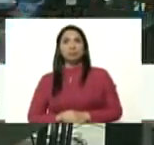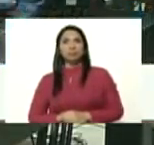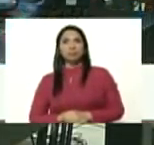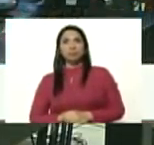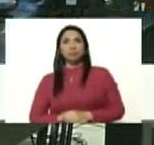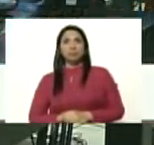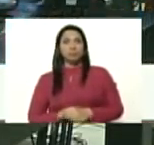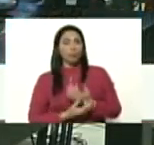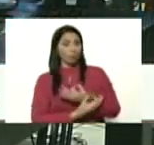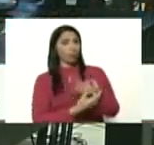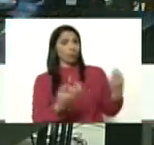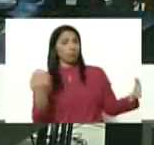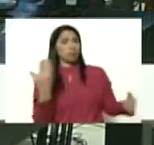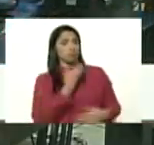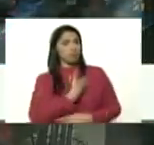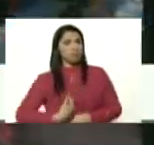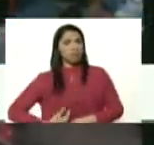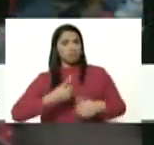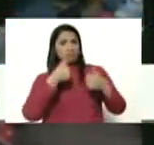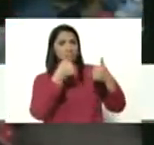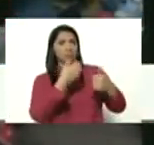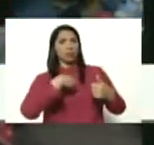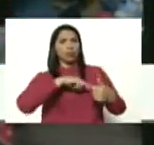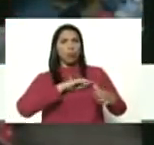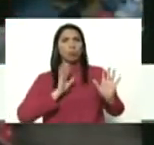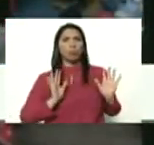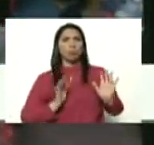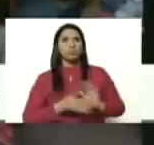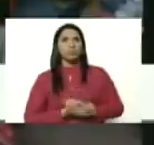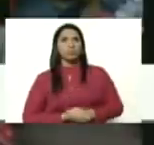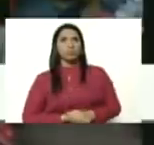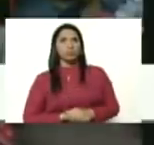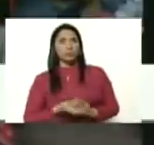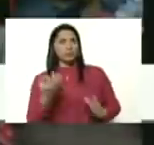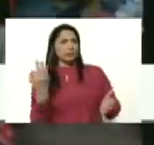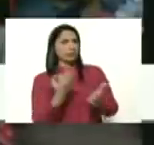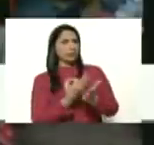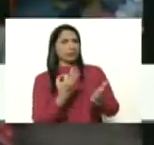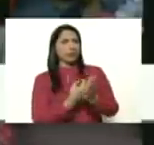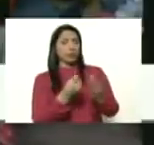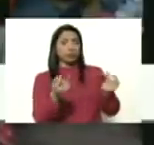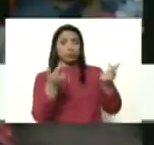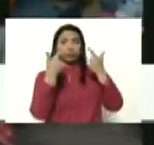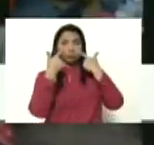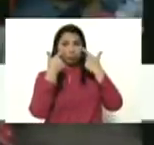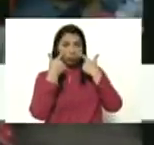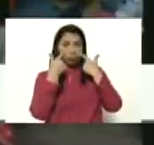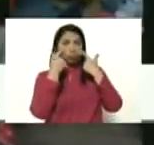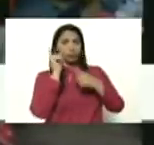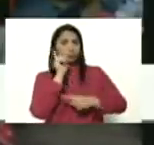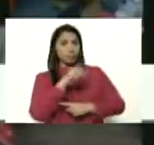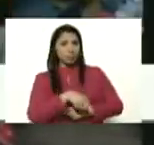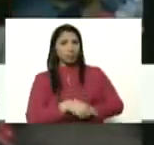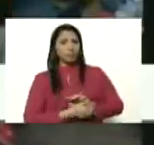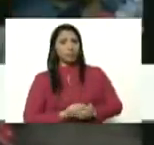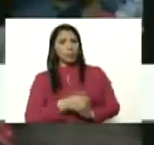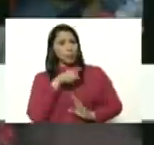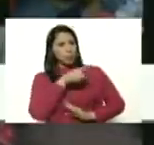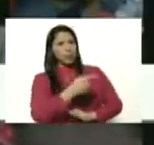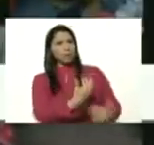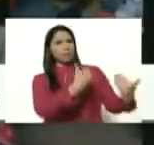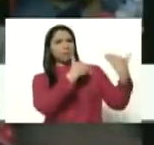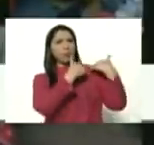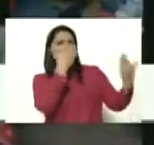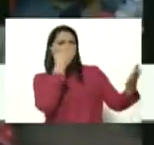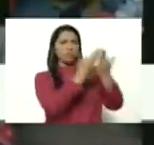Excelente, excelente, presidente. Nosotros siempre vamos a estar disponibles, sobre todo con usted al frente, que sin